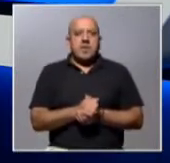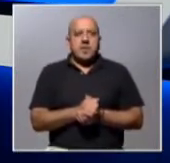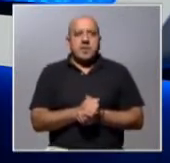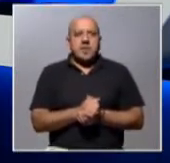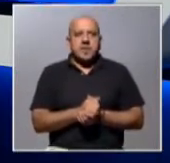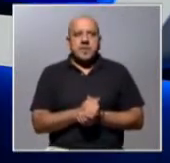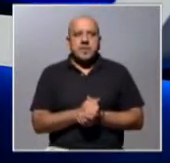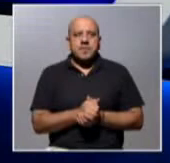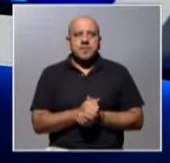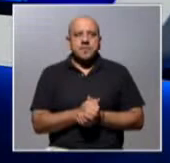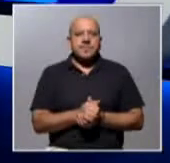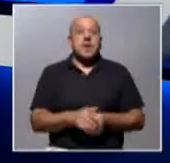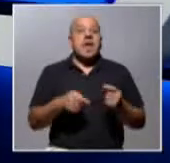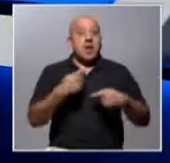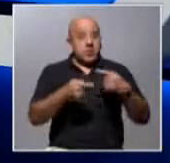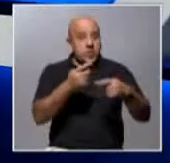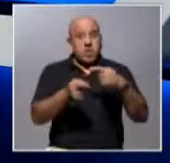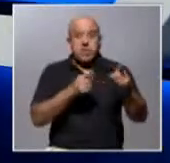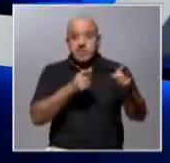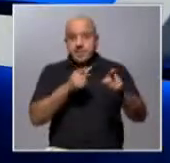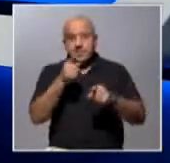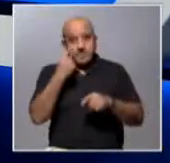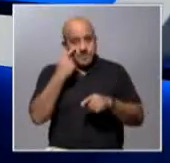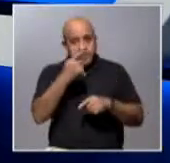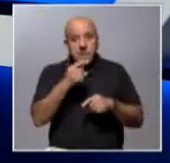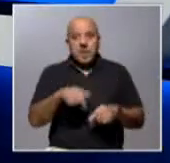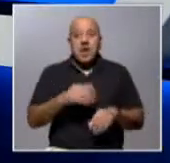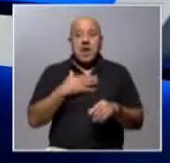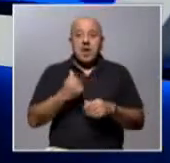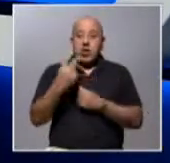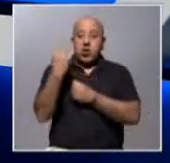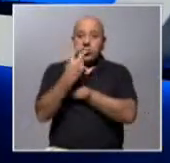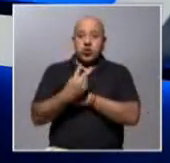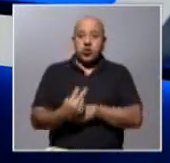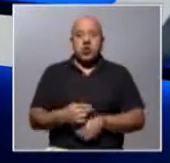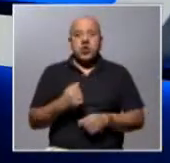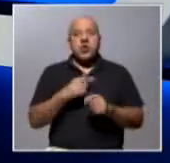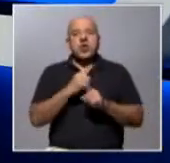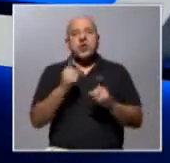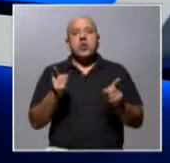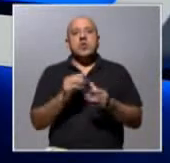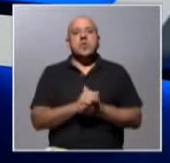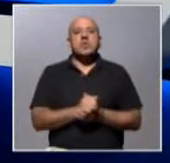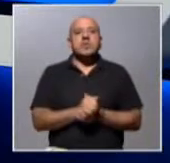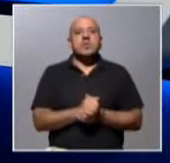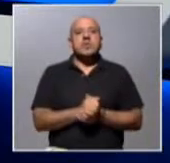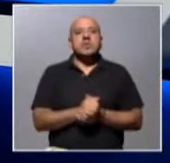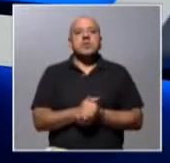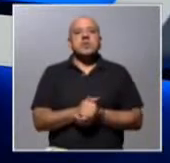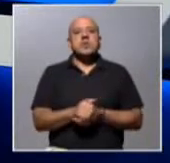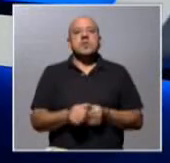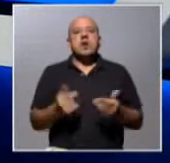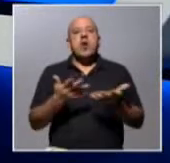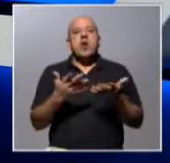Bueno, muy bien, a seguir esos consejos y a controlarnos y no a ver al otro como un enemigo. Ahora nos vamos entonces